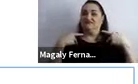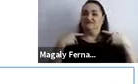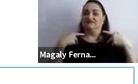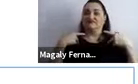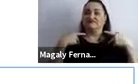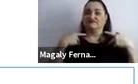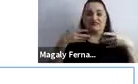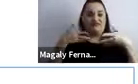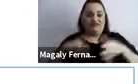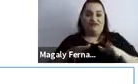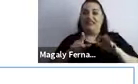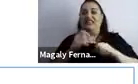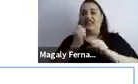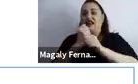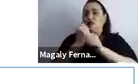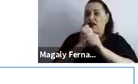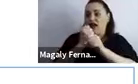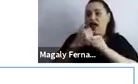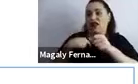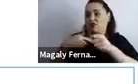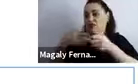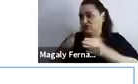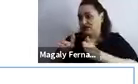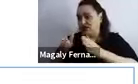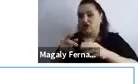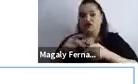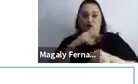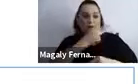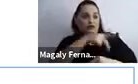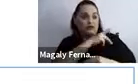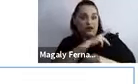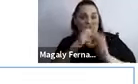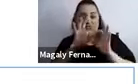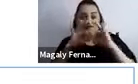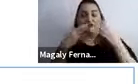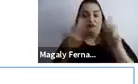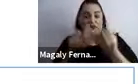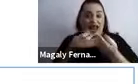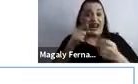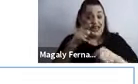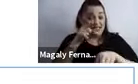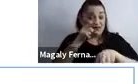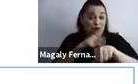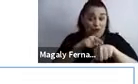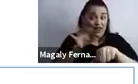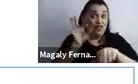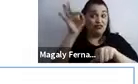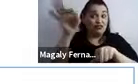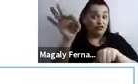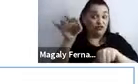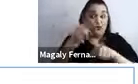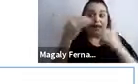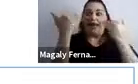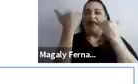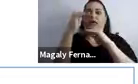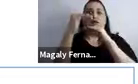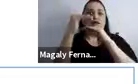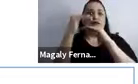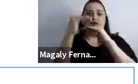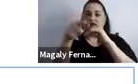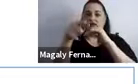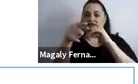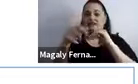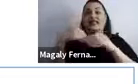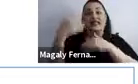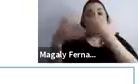apogeo de su vida laboral y personal y familiar. En ese momento llegaremos a este límite. Luego les contaré